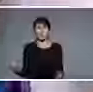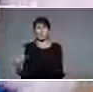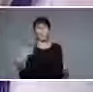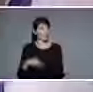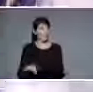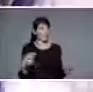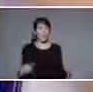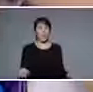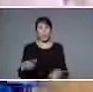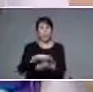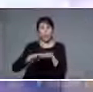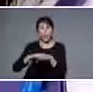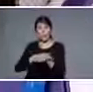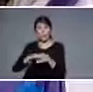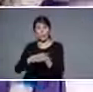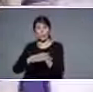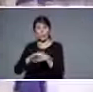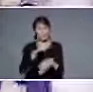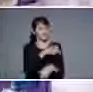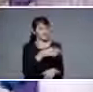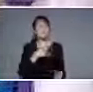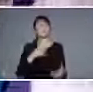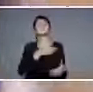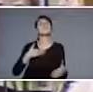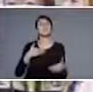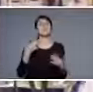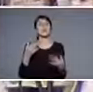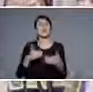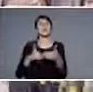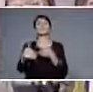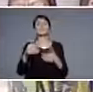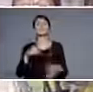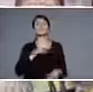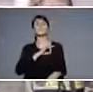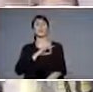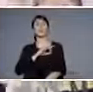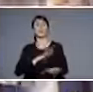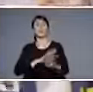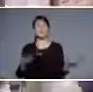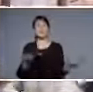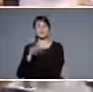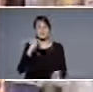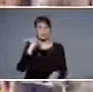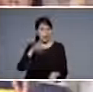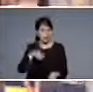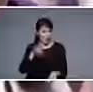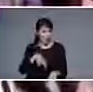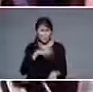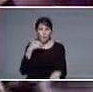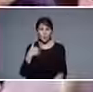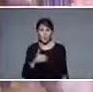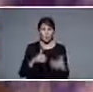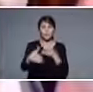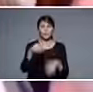El gobierno Pepper ahora quiere cultura de pijo. Qué cabrón, el futuro de España es solo